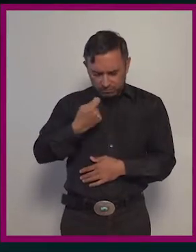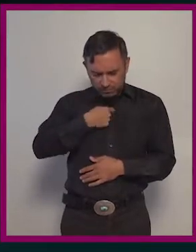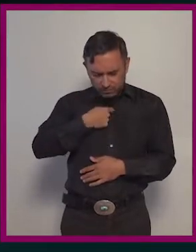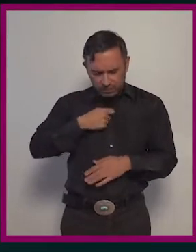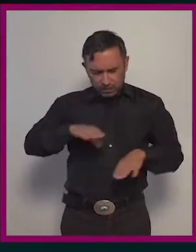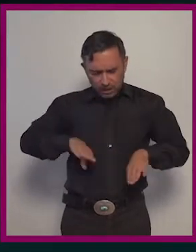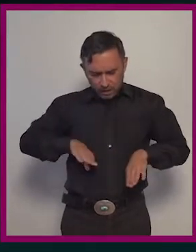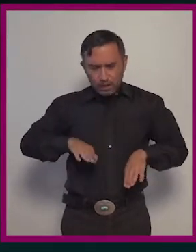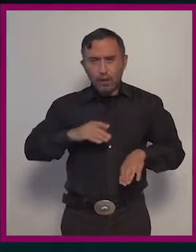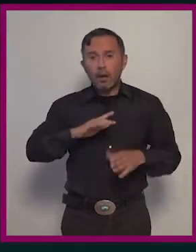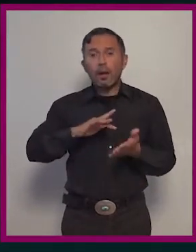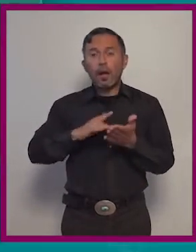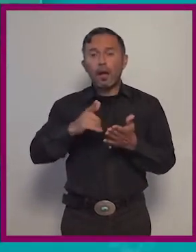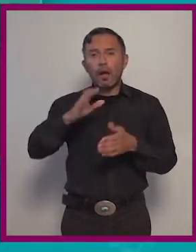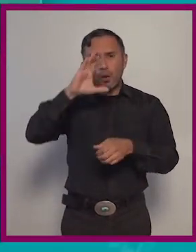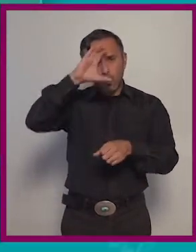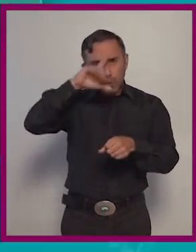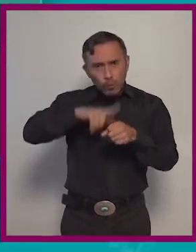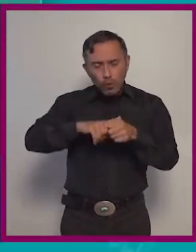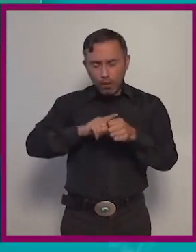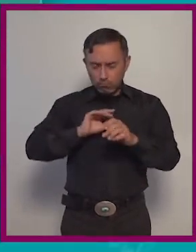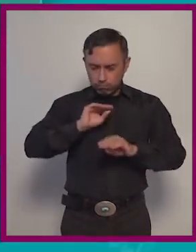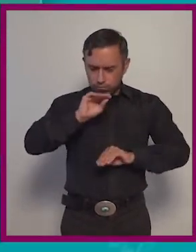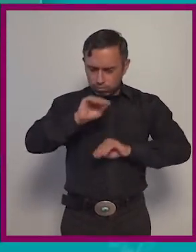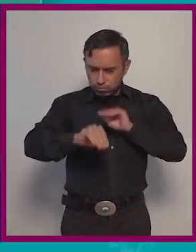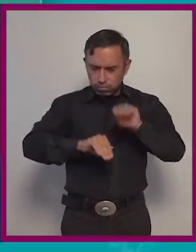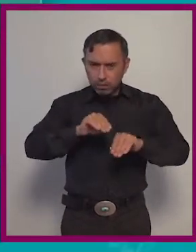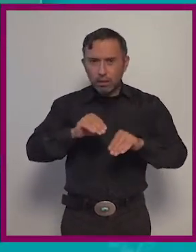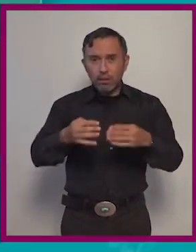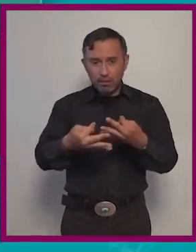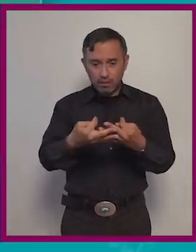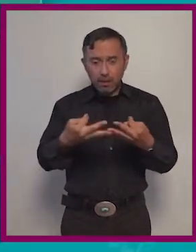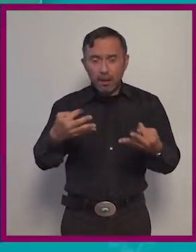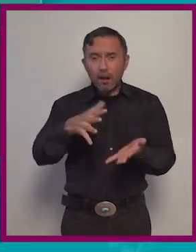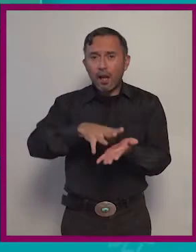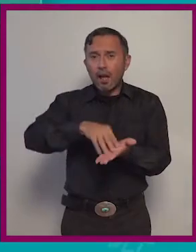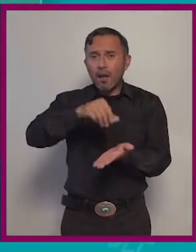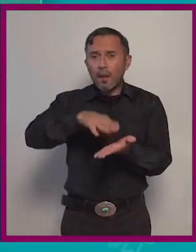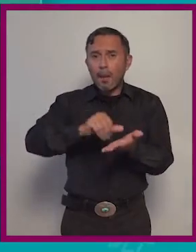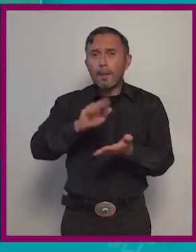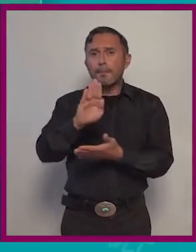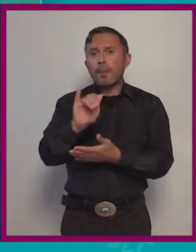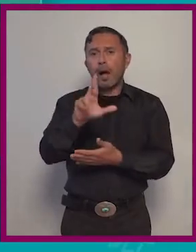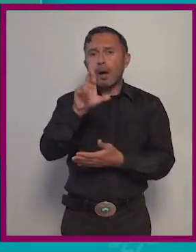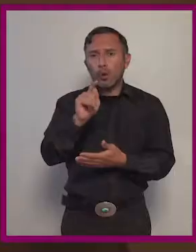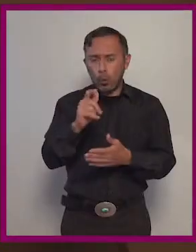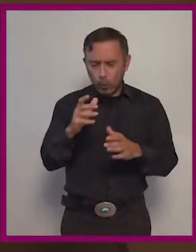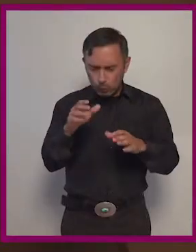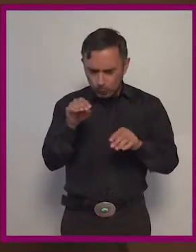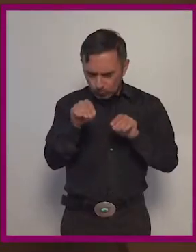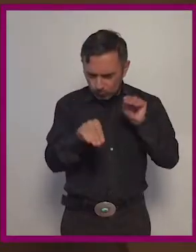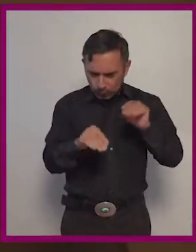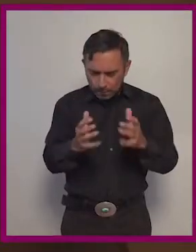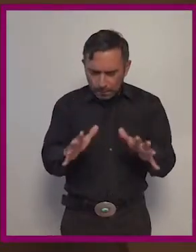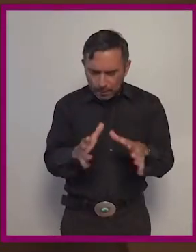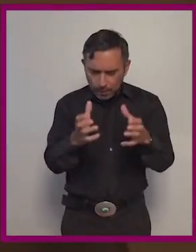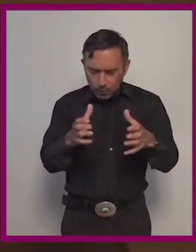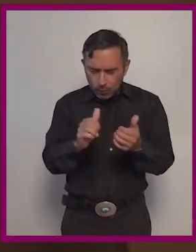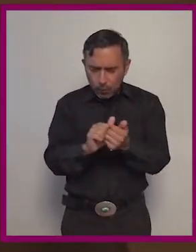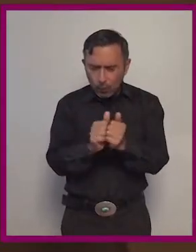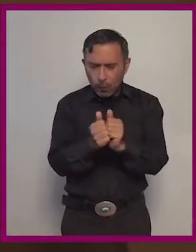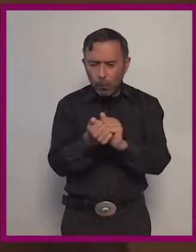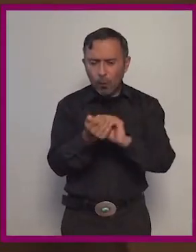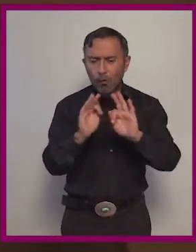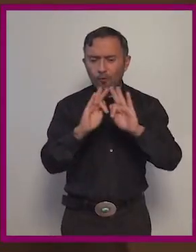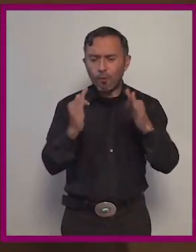nuestra propia cultura al transformar el barro en las manos de nosotros. Usted empezó en el oficio